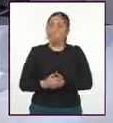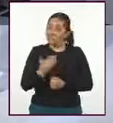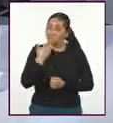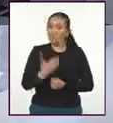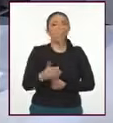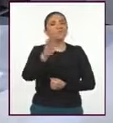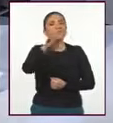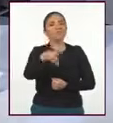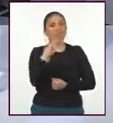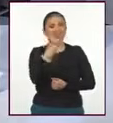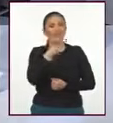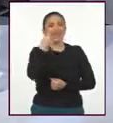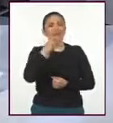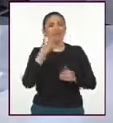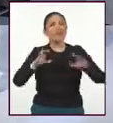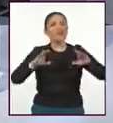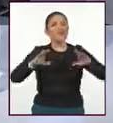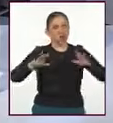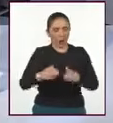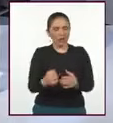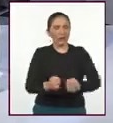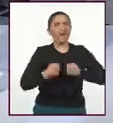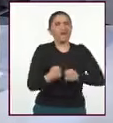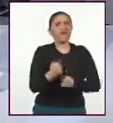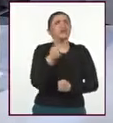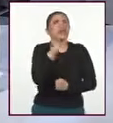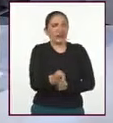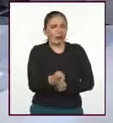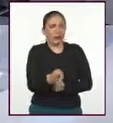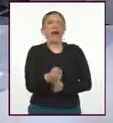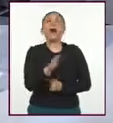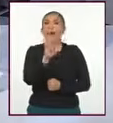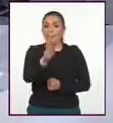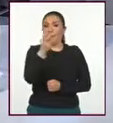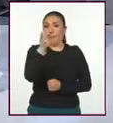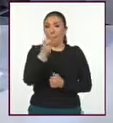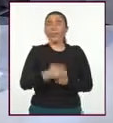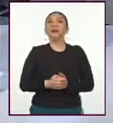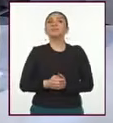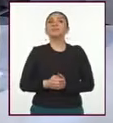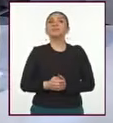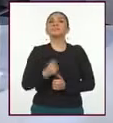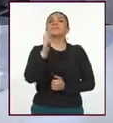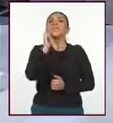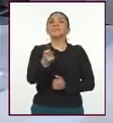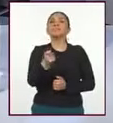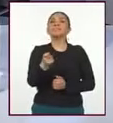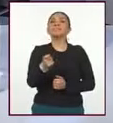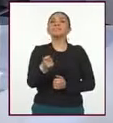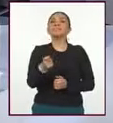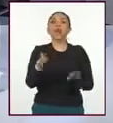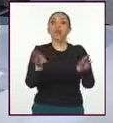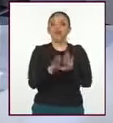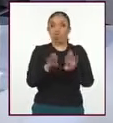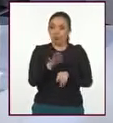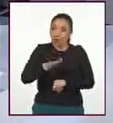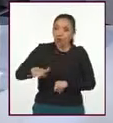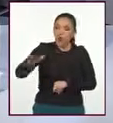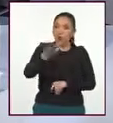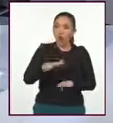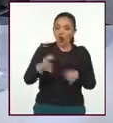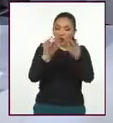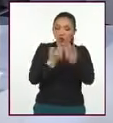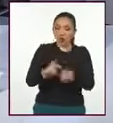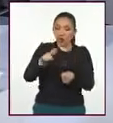fuerza colectiva, doctor? Hablando de la fuerza colectiva, sería hablar de cómo es que como sociedad, como